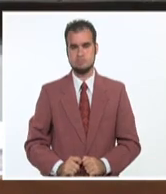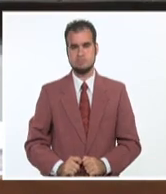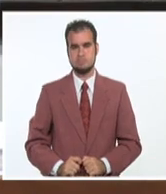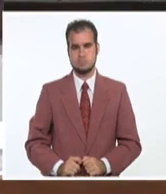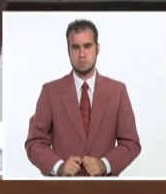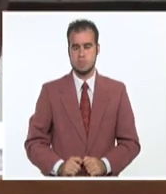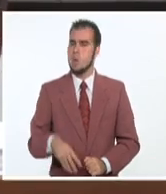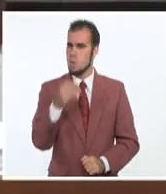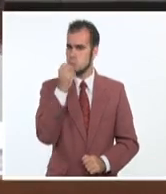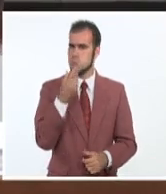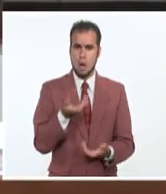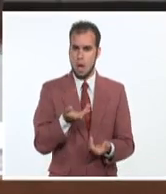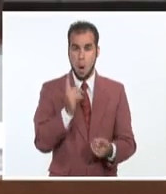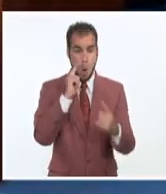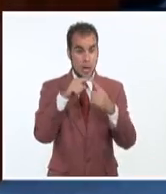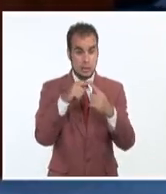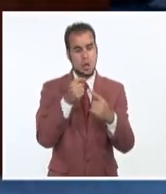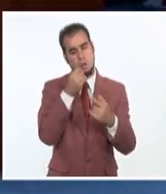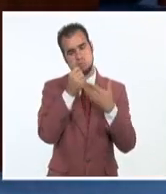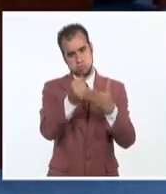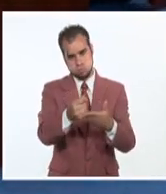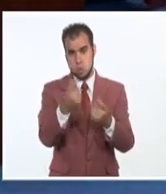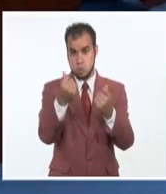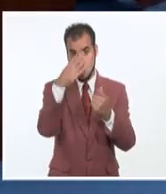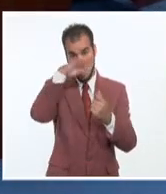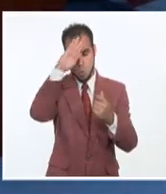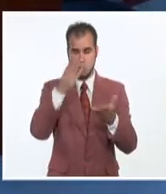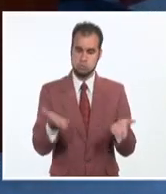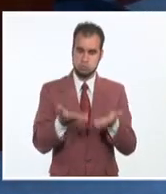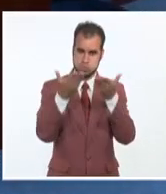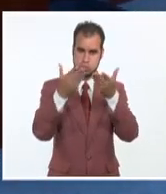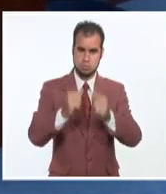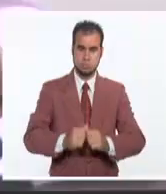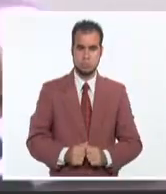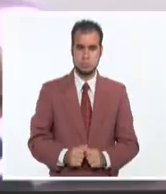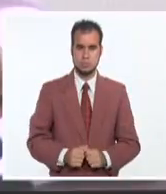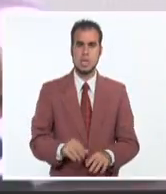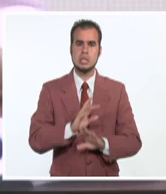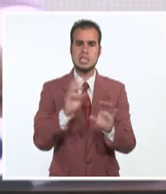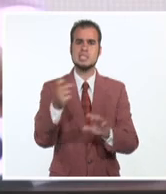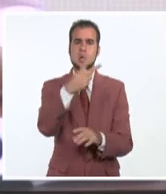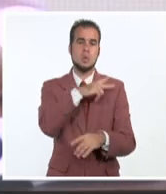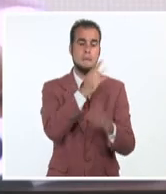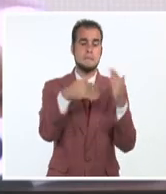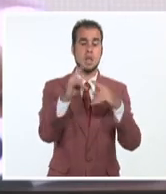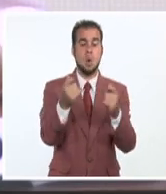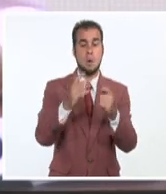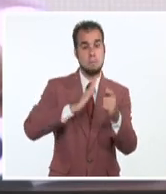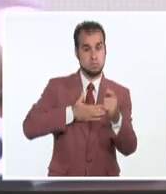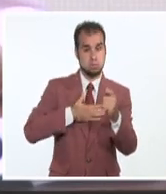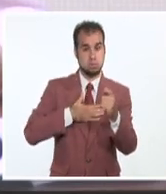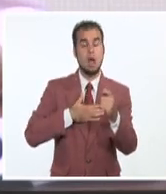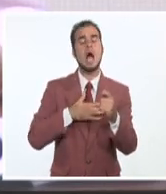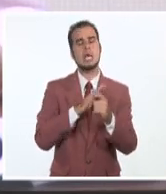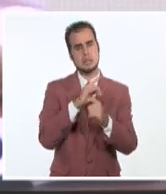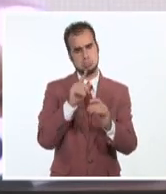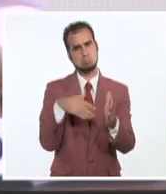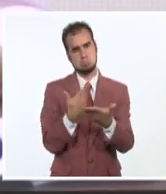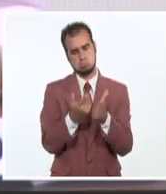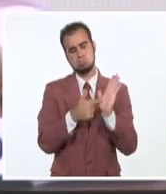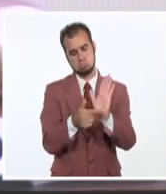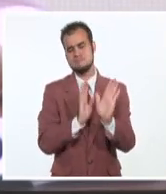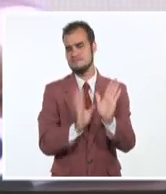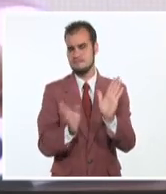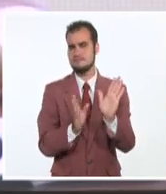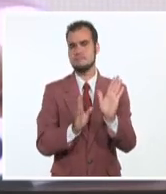aportar al desarrollo económico. La viceministra primera de Economía, Leticia Morales, presentó la propuesta de indicaciones